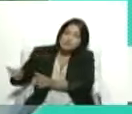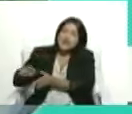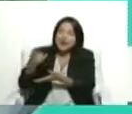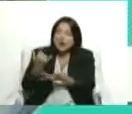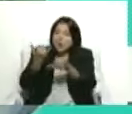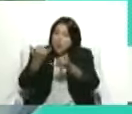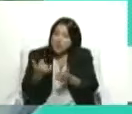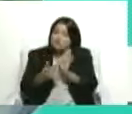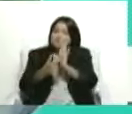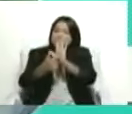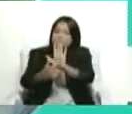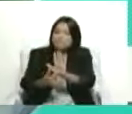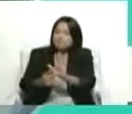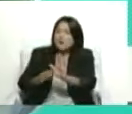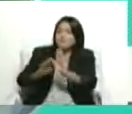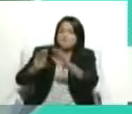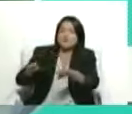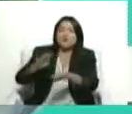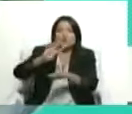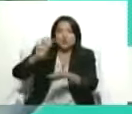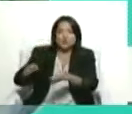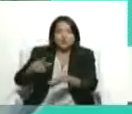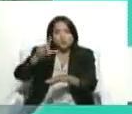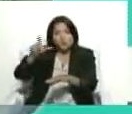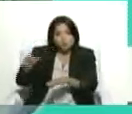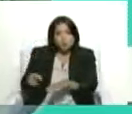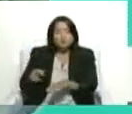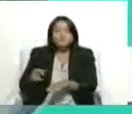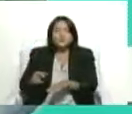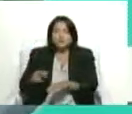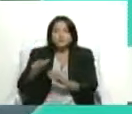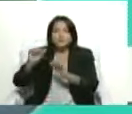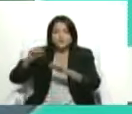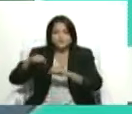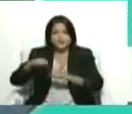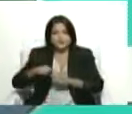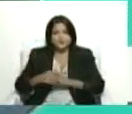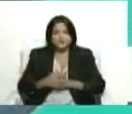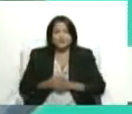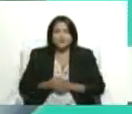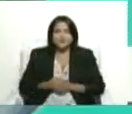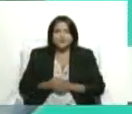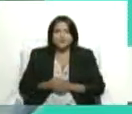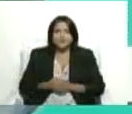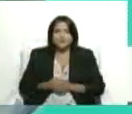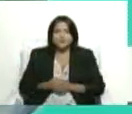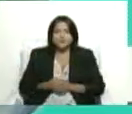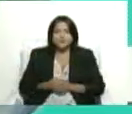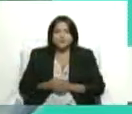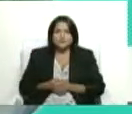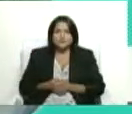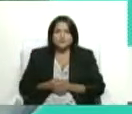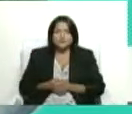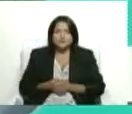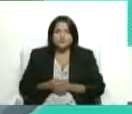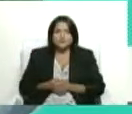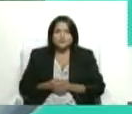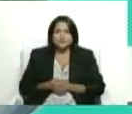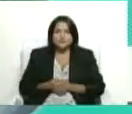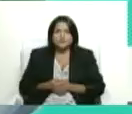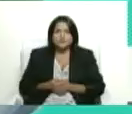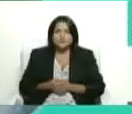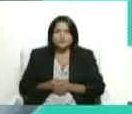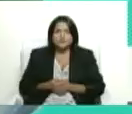aquí estoy yo, aquí está mi alma, mi espíritu, mi amor, para defender este sagrado territorio que se llama Venezuela.